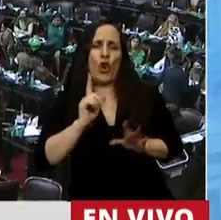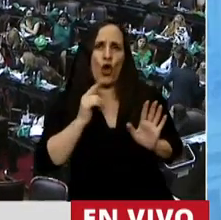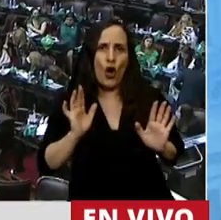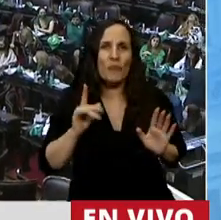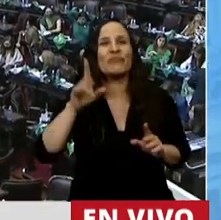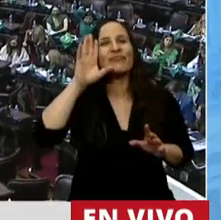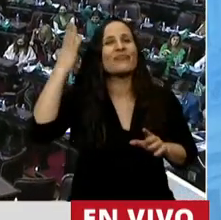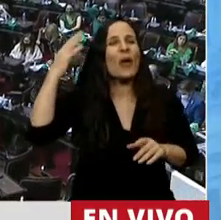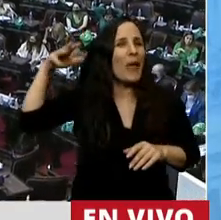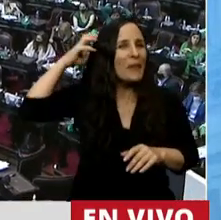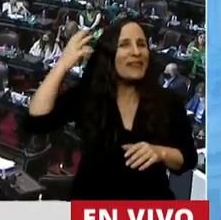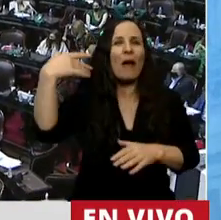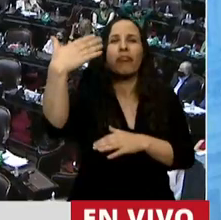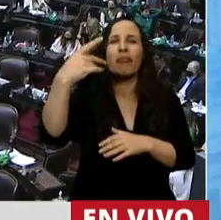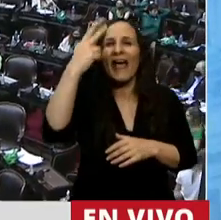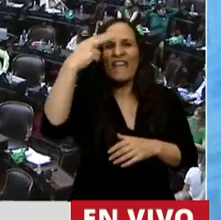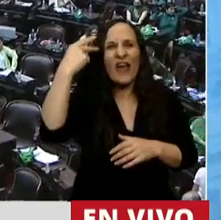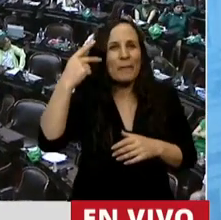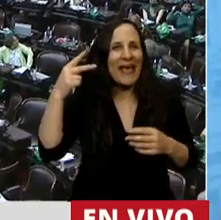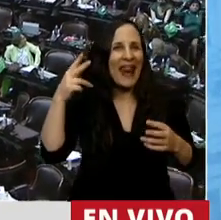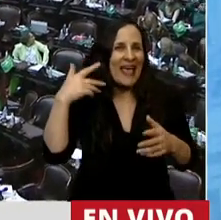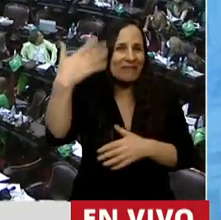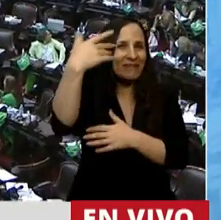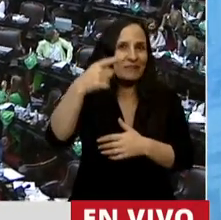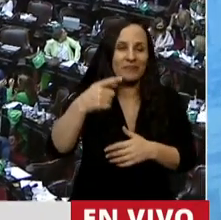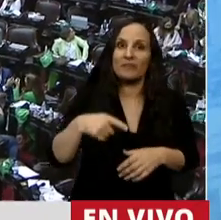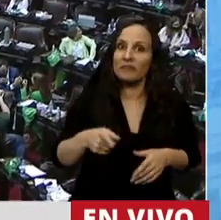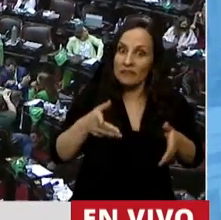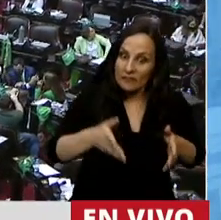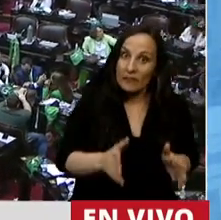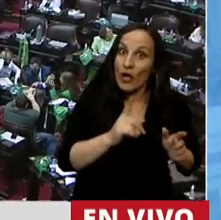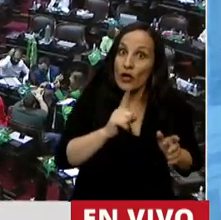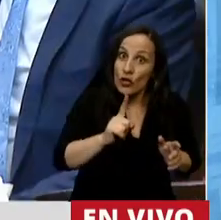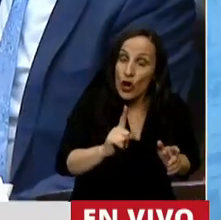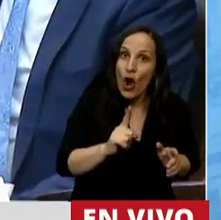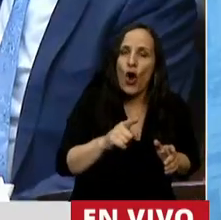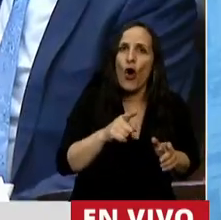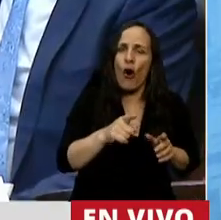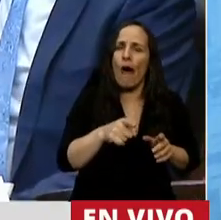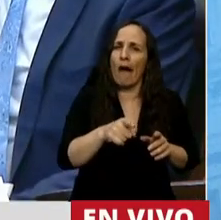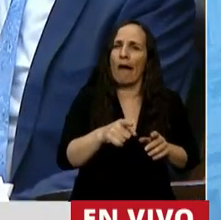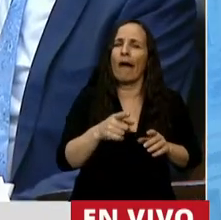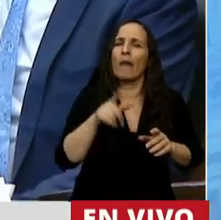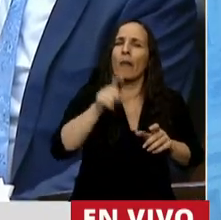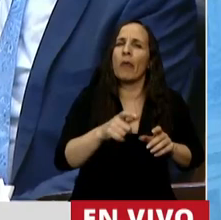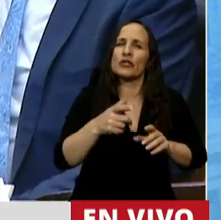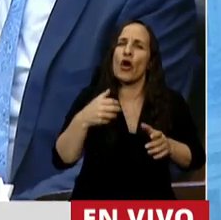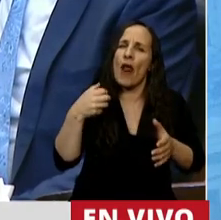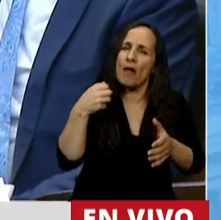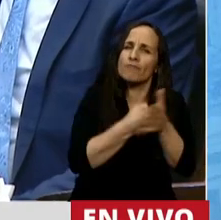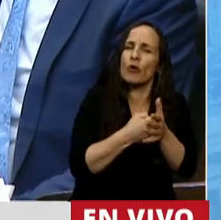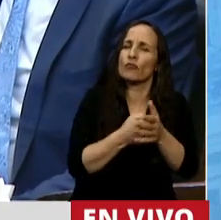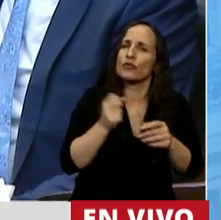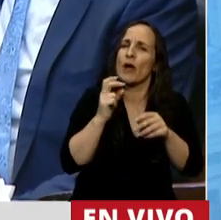con las enfermeras. Cada hijo del pueblo que no nace es un hombre menos en la fila de la defensa de la patria. Y allí